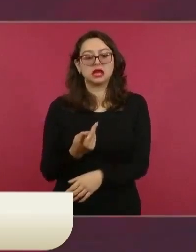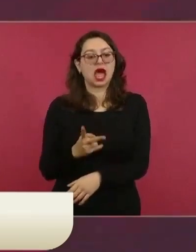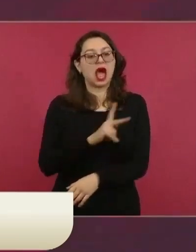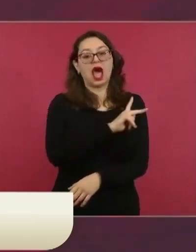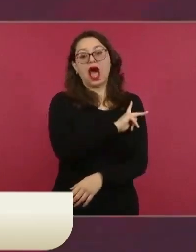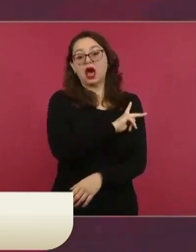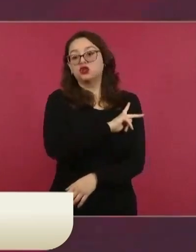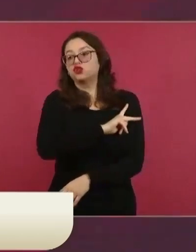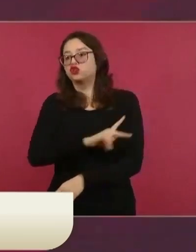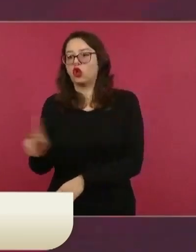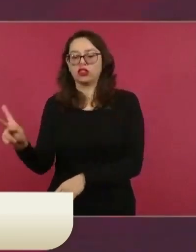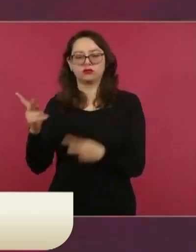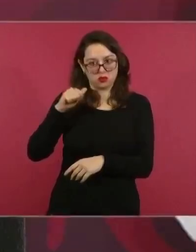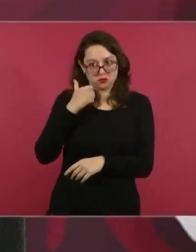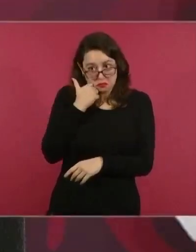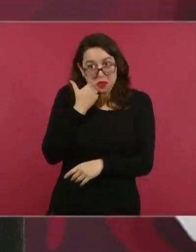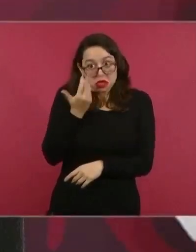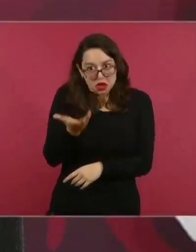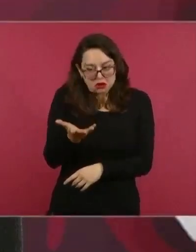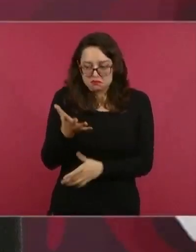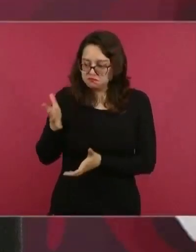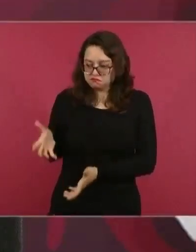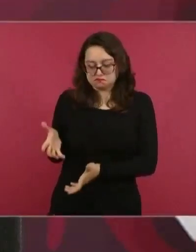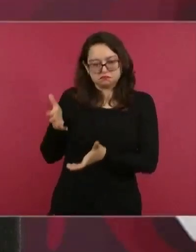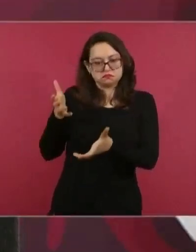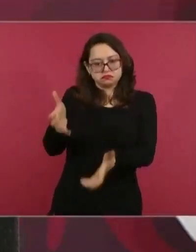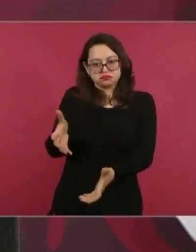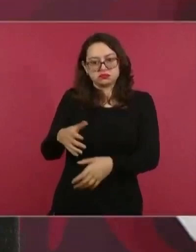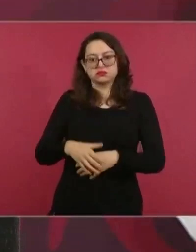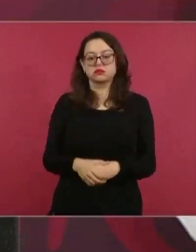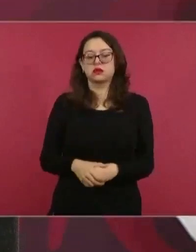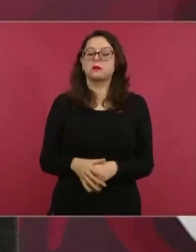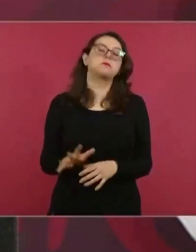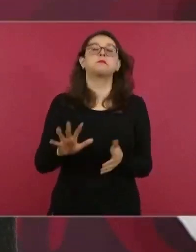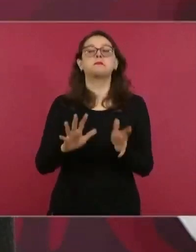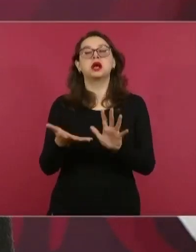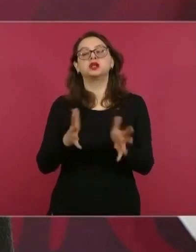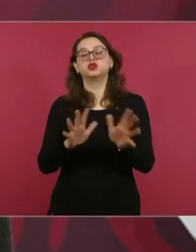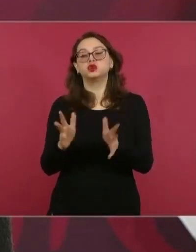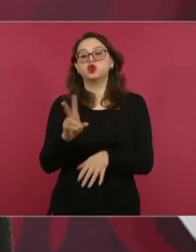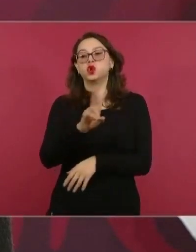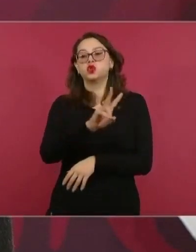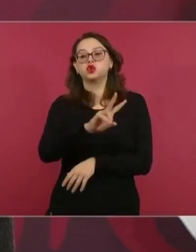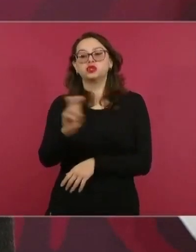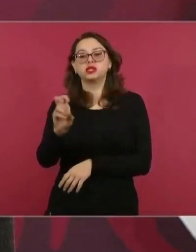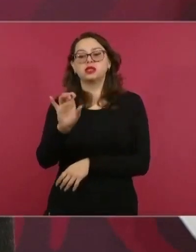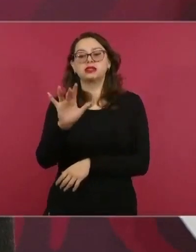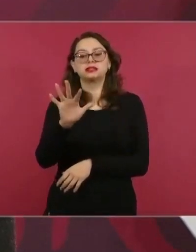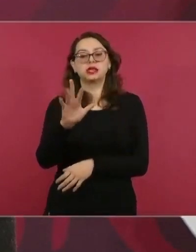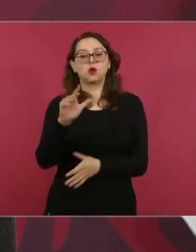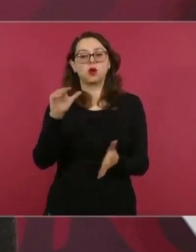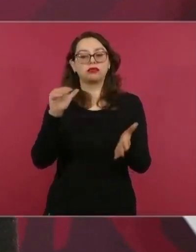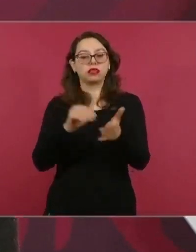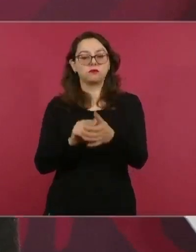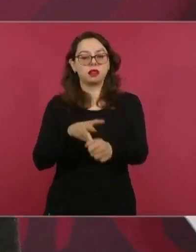familia por semana alrededor de 2500.000 familias